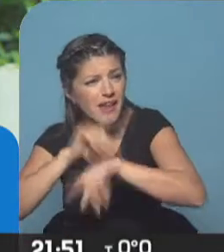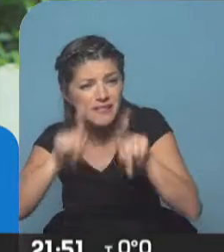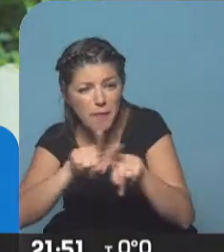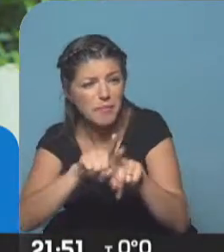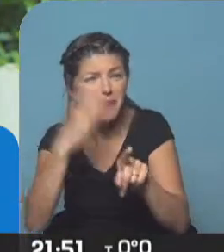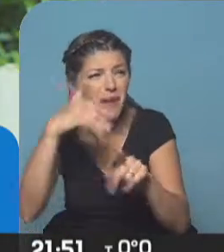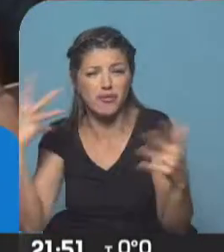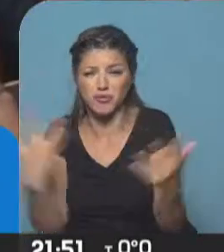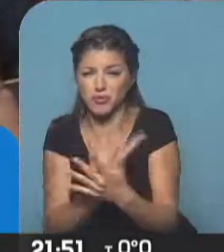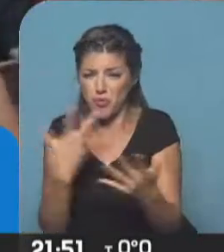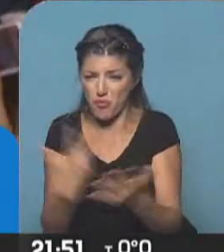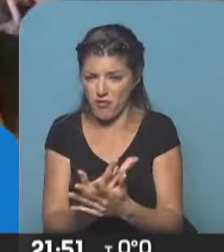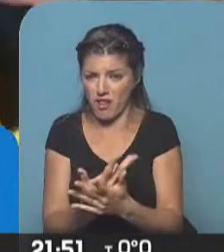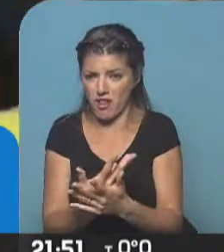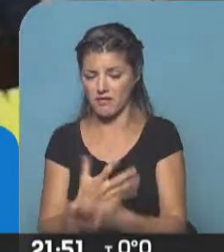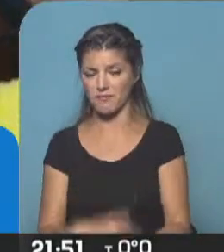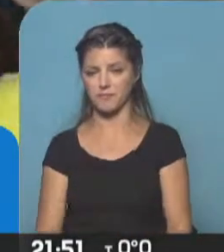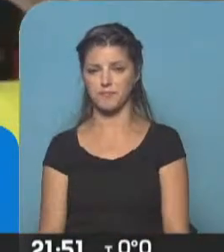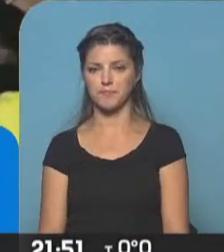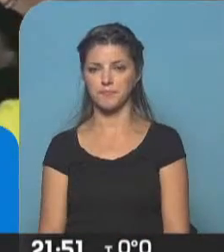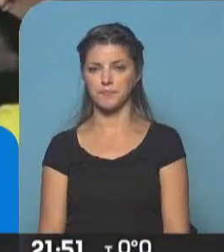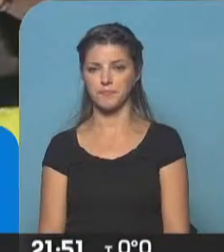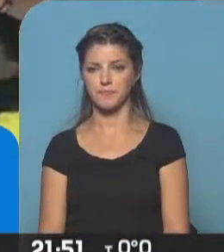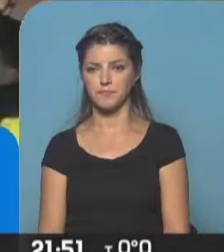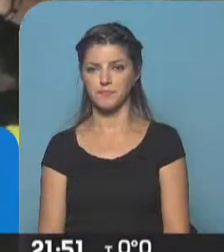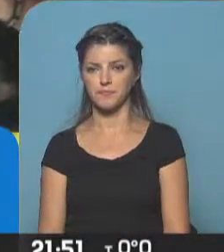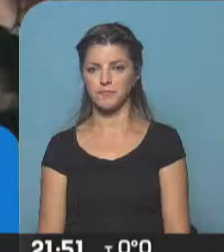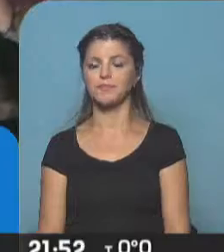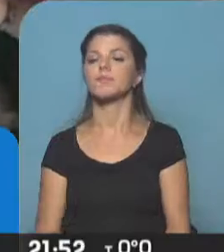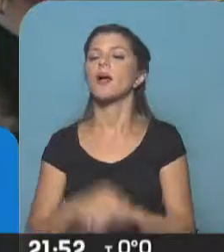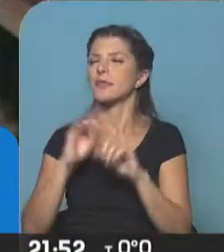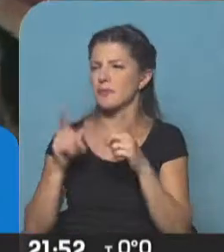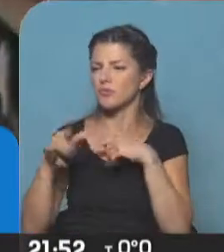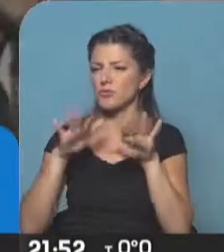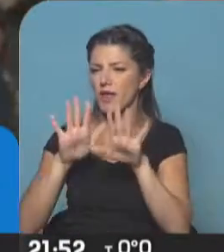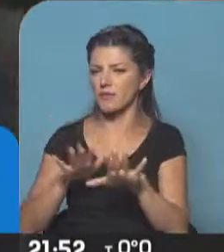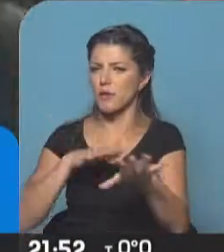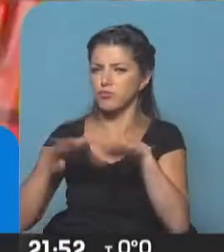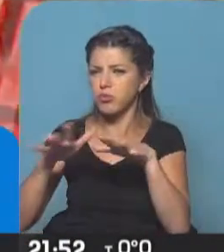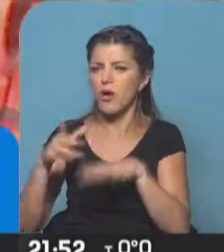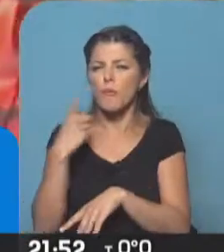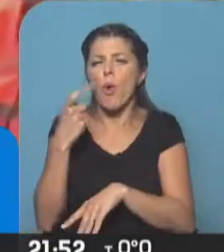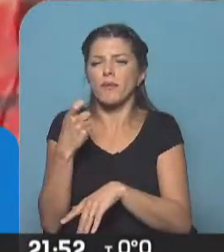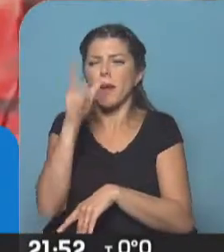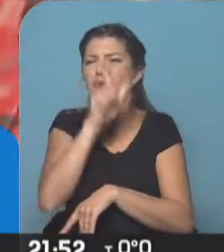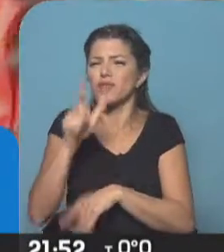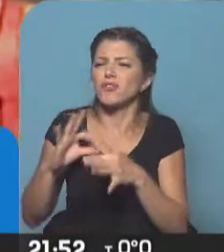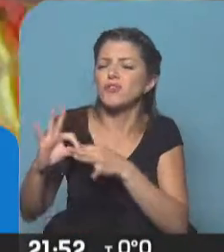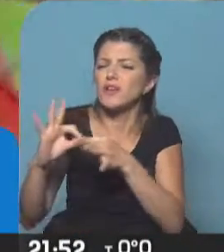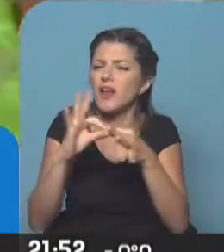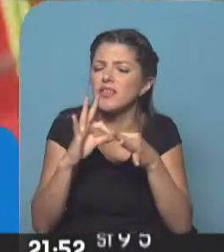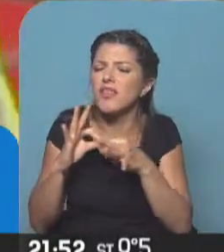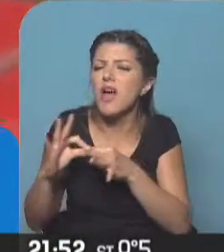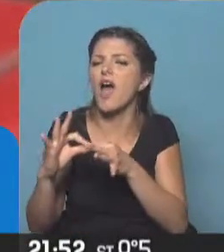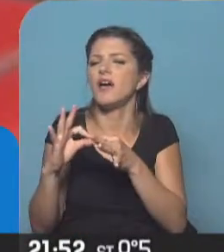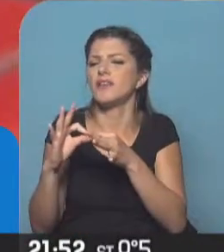y que más mala pasa. Y también pasa cuando, bueno, ocurren estas catástrofes, ¿cuánto se ve la solidaridad de la gente? Los artistas que ponen